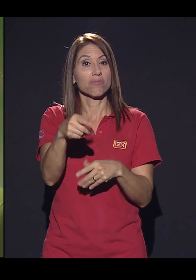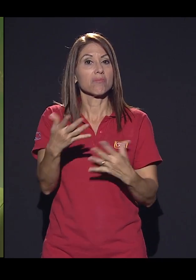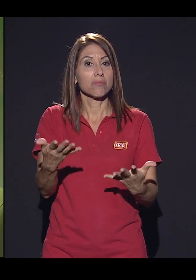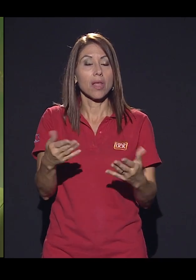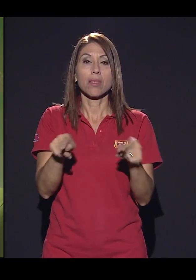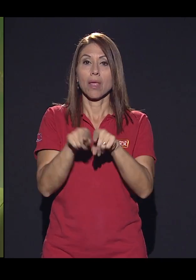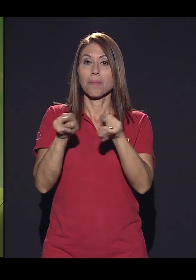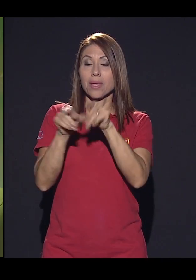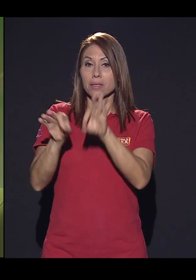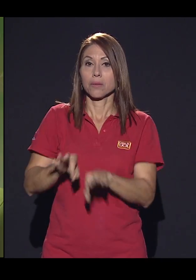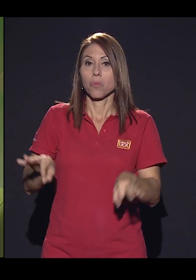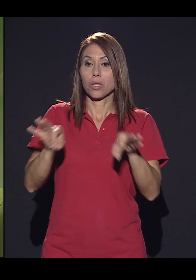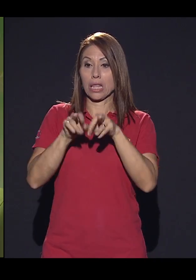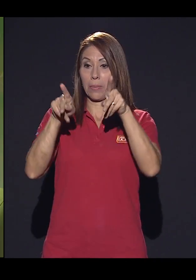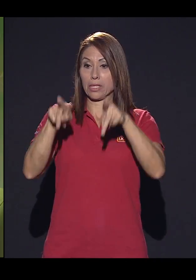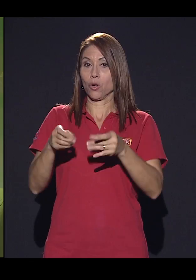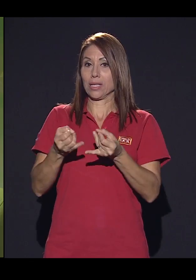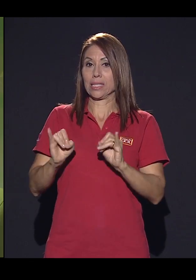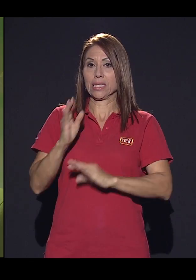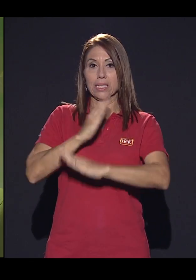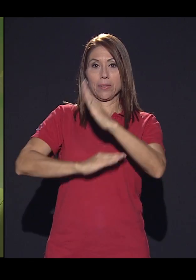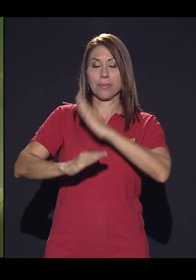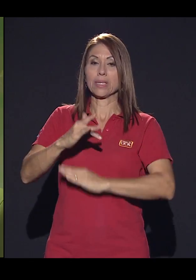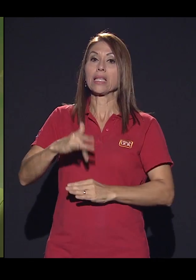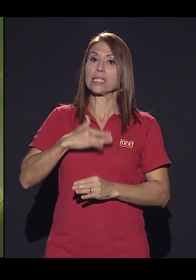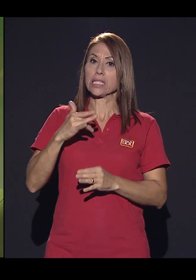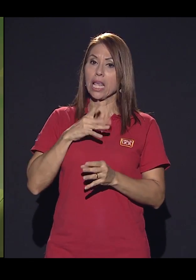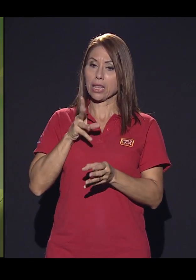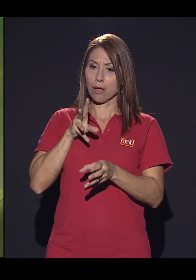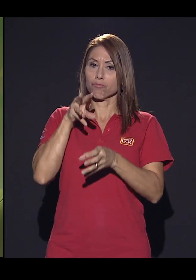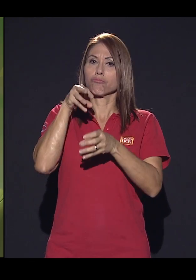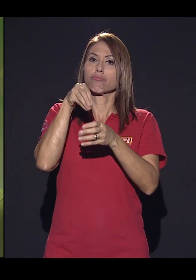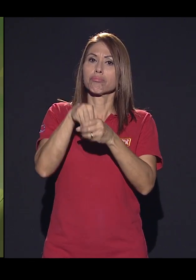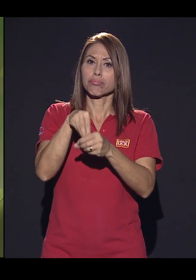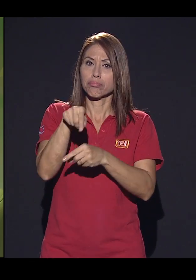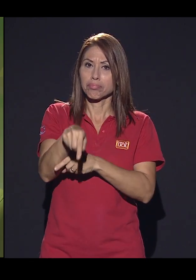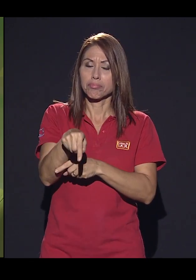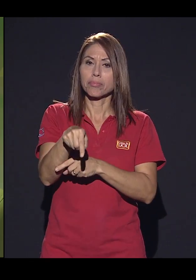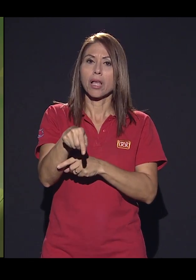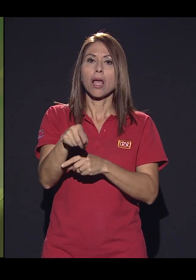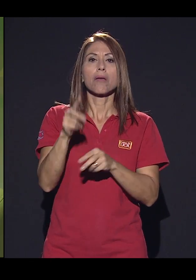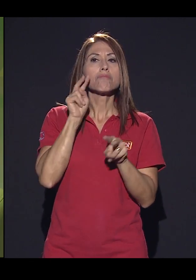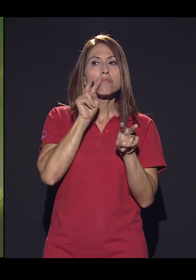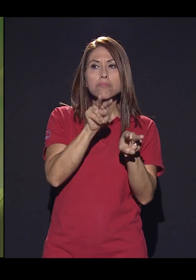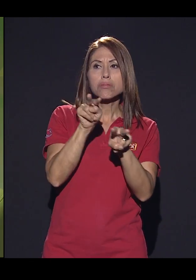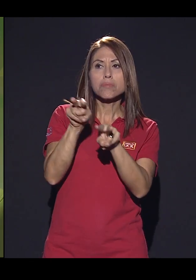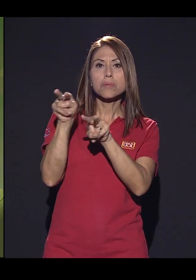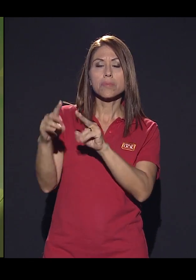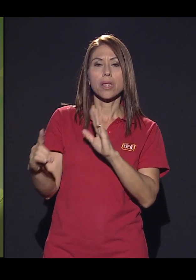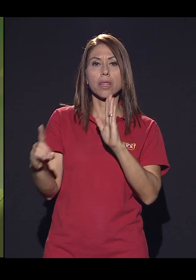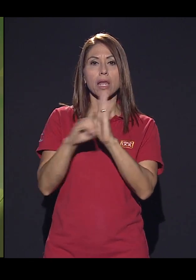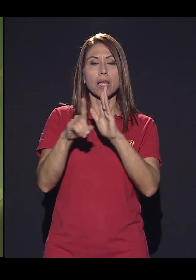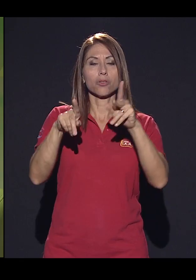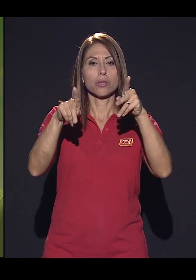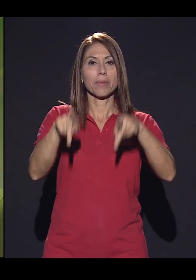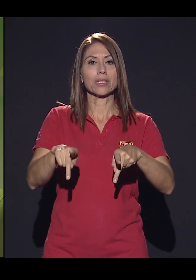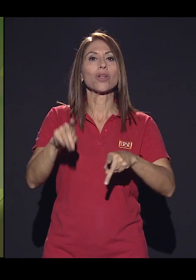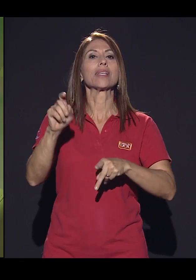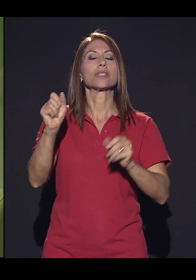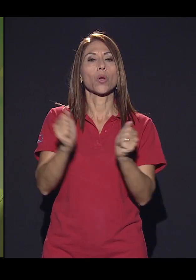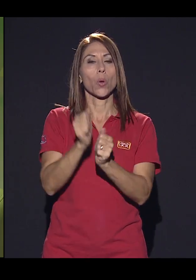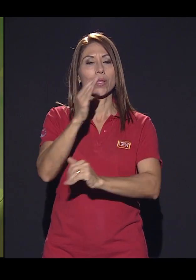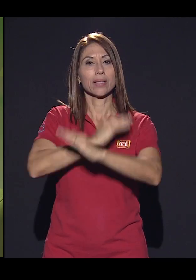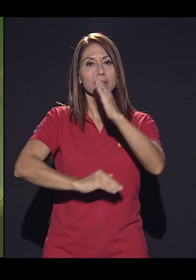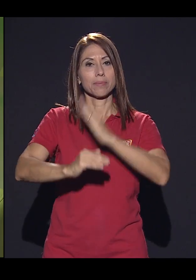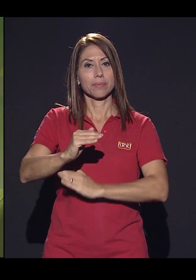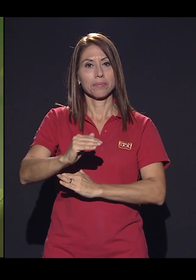que las personas que no tienen una condición de discapacidad se sientan parte de esta tutela de los derechos de las personas que sí